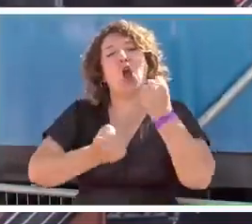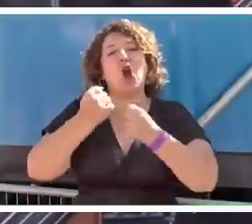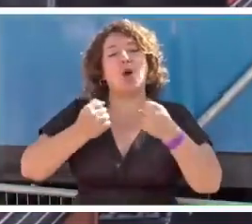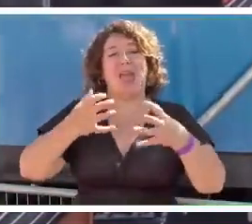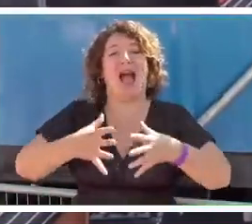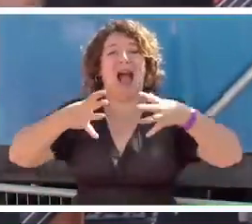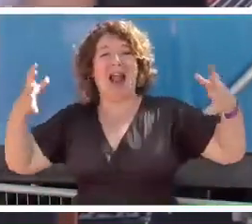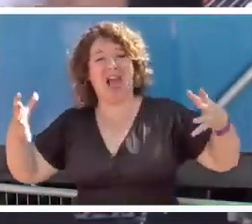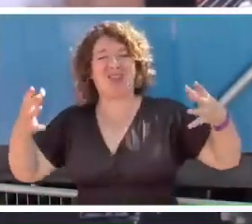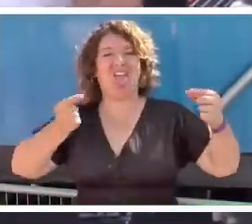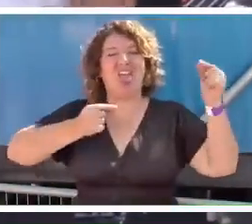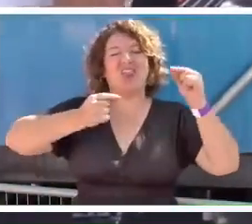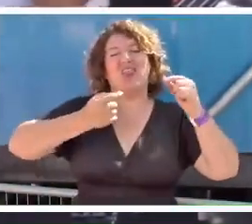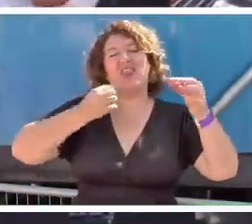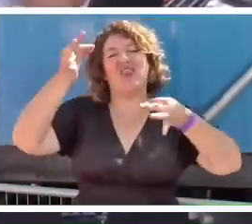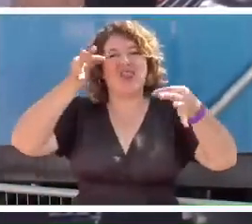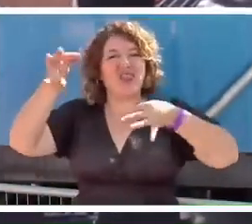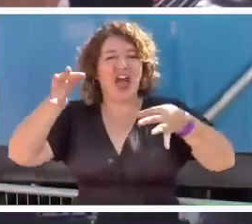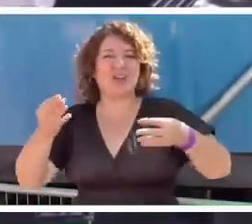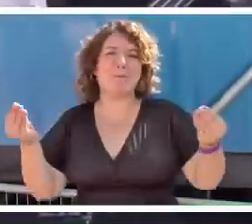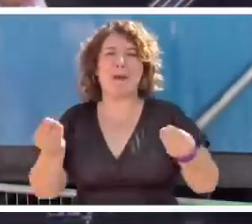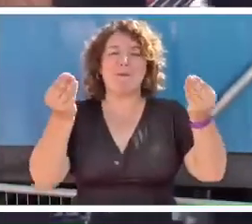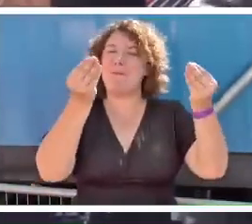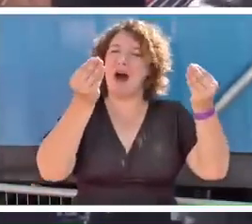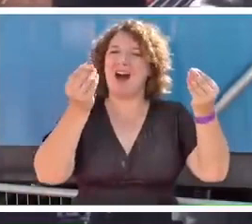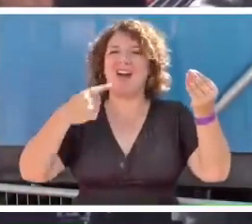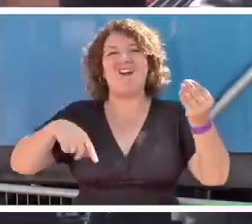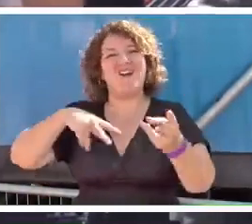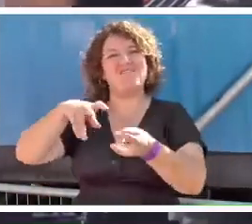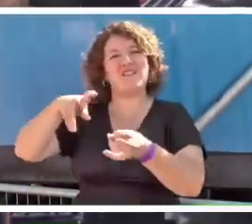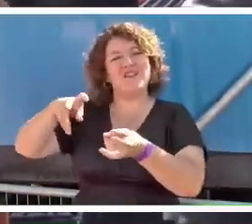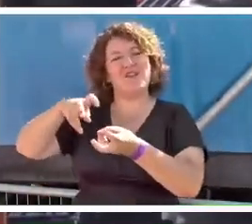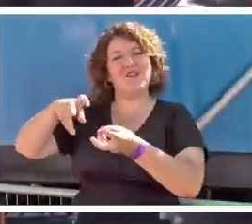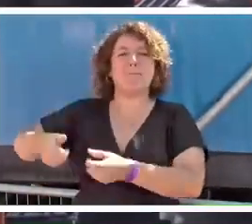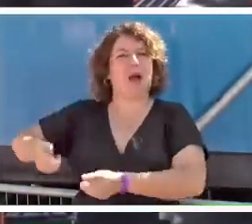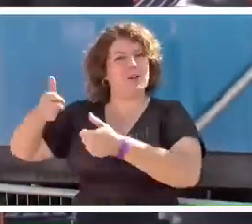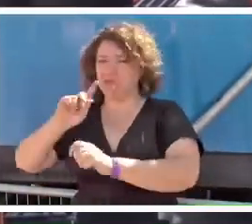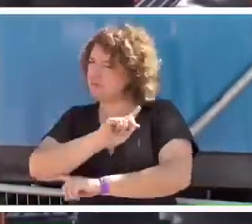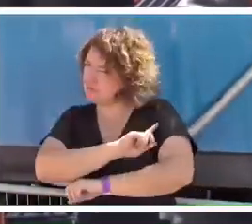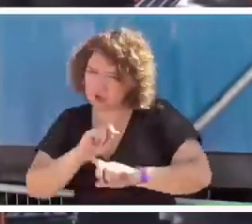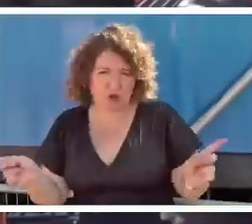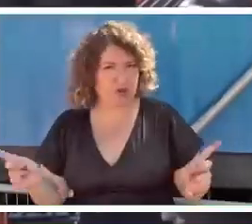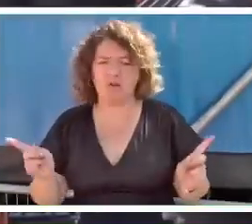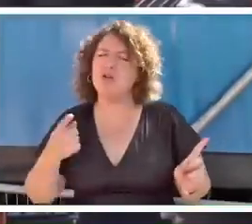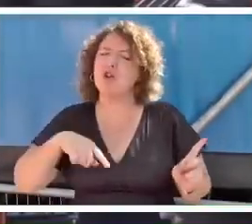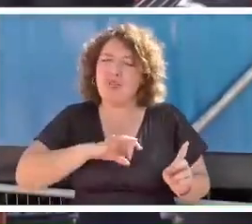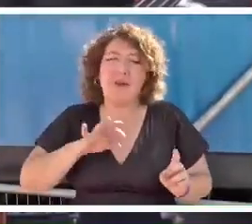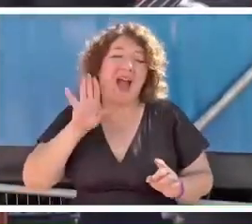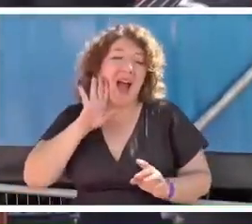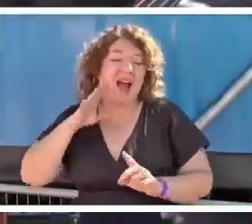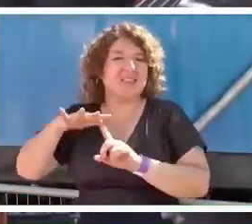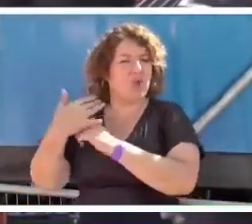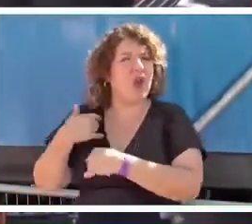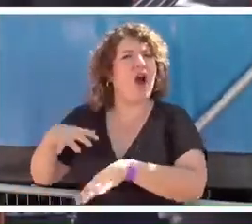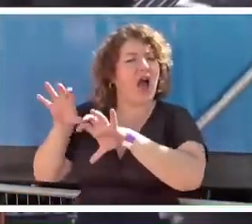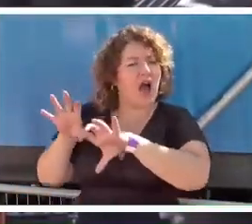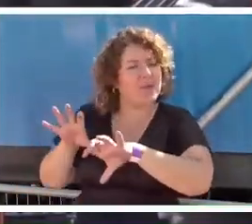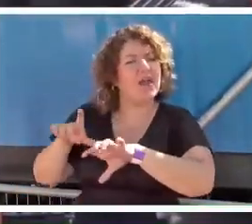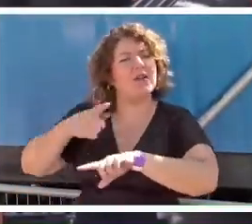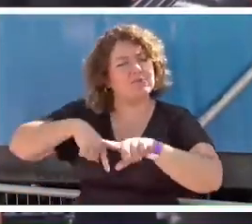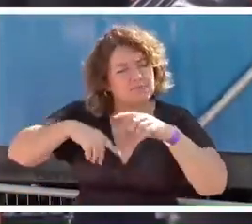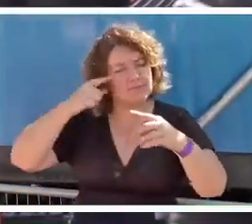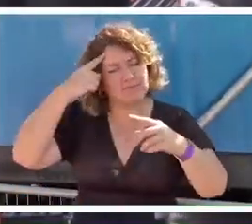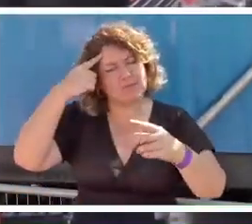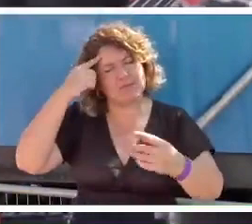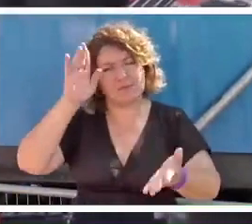macroeconómicos volvamos a las reglas fiscales de antes. Se trata de aprender, se trata de decirle que queremos una